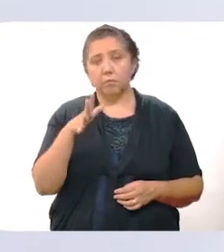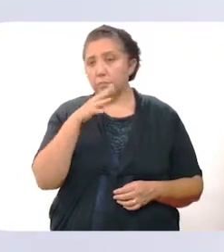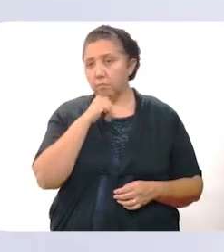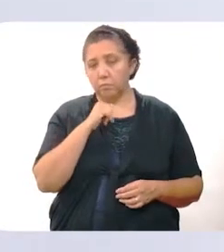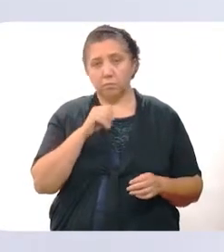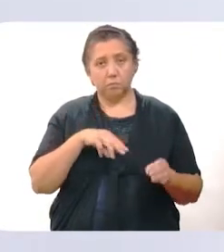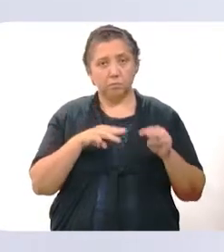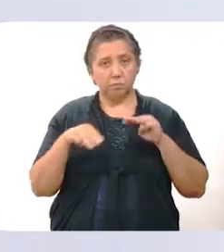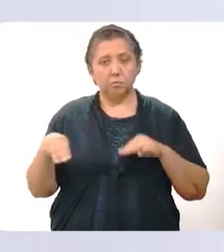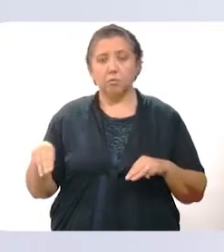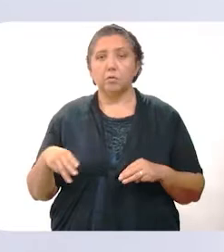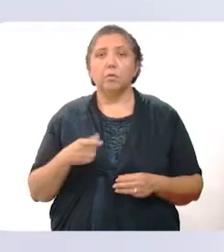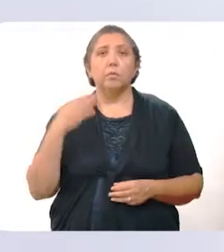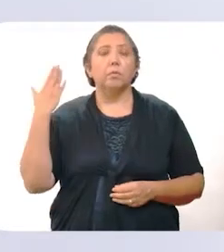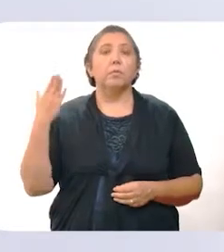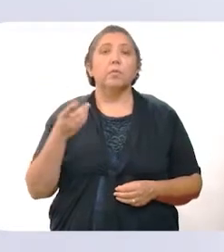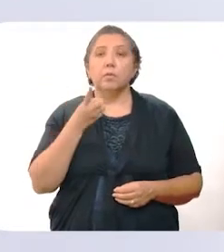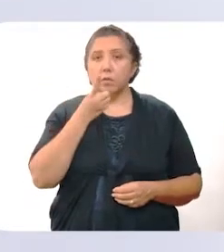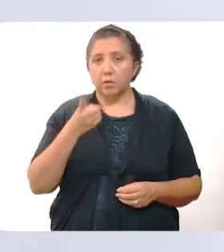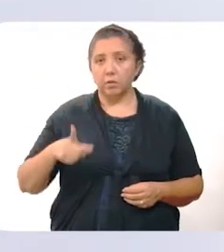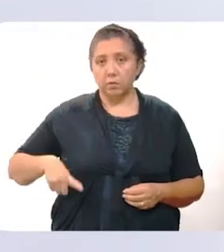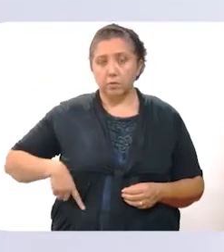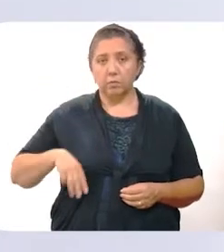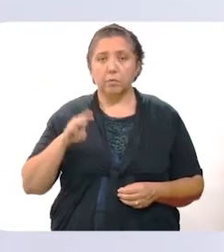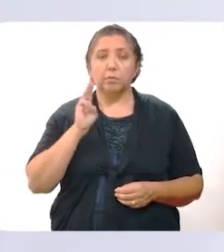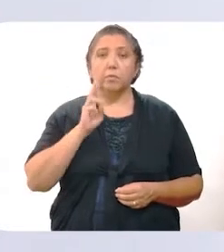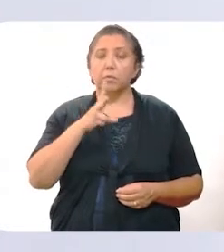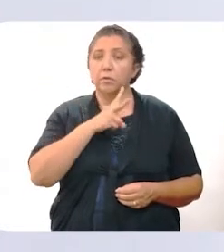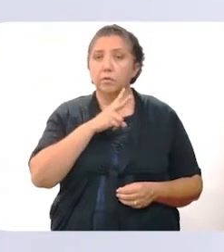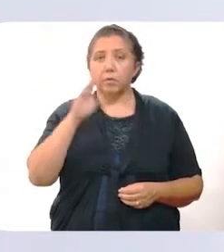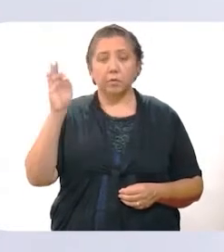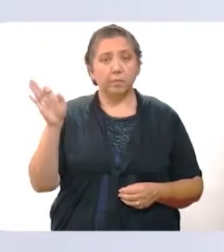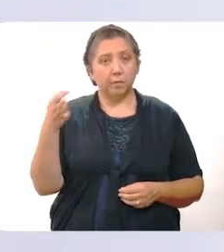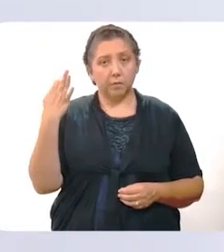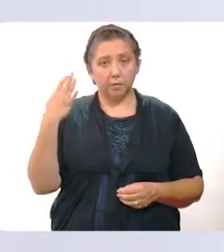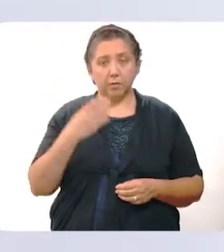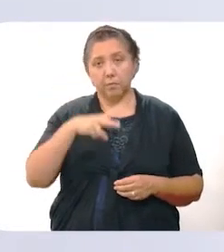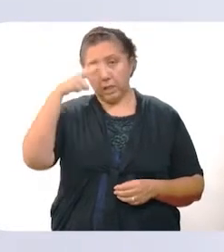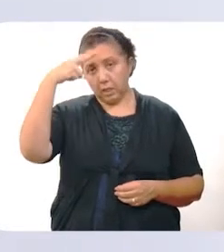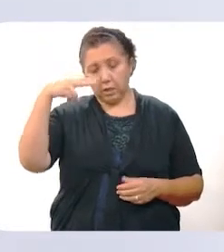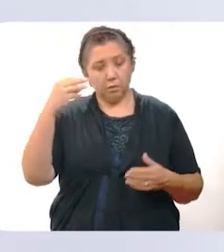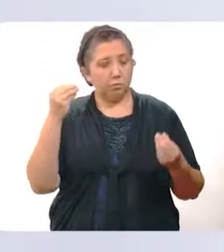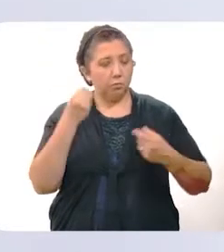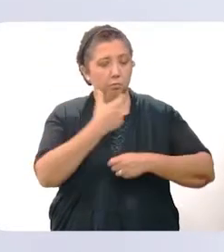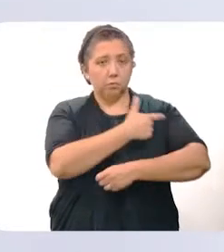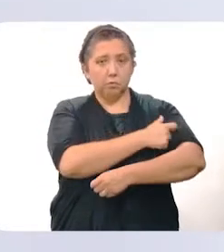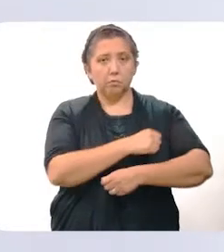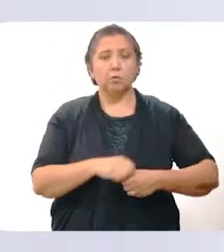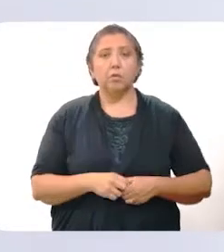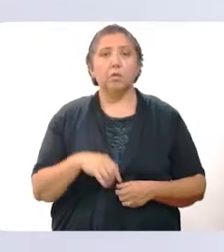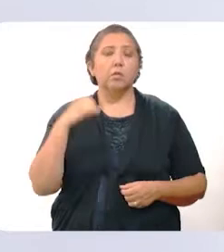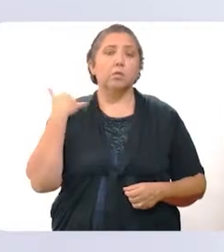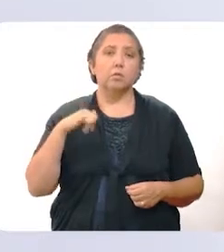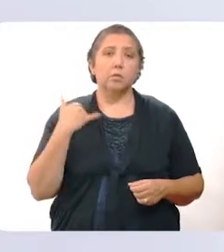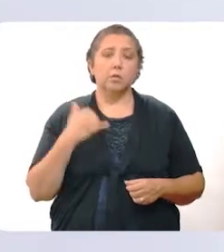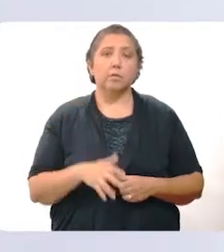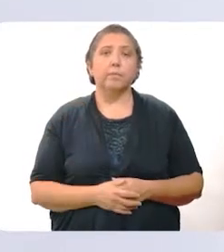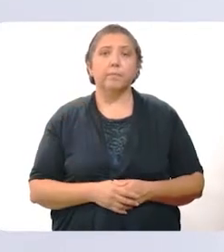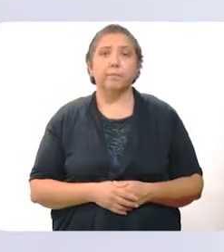Por gestiones del gobernador Mauricio Vila Dosal, la Federación ha enviado miles de vacunas contra el coronavirus a